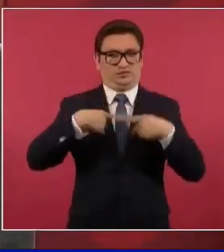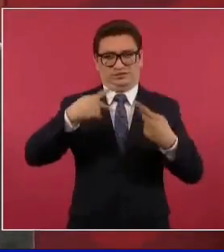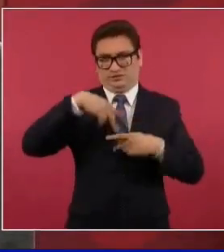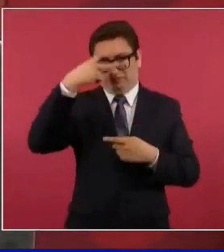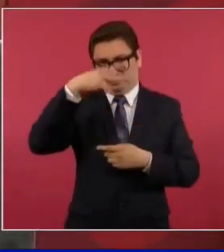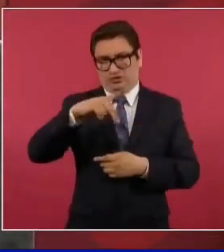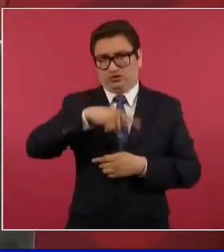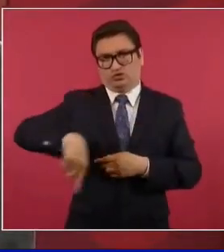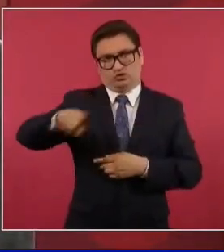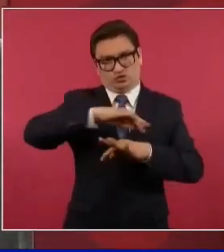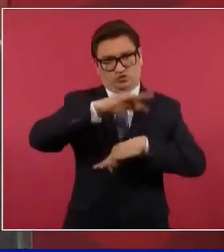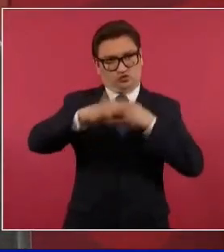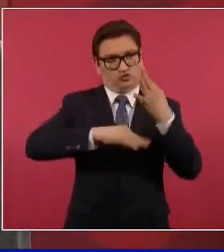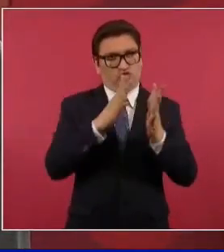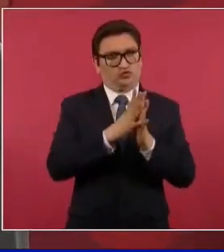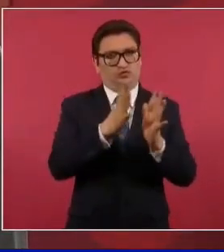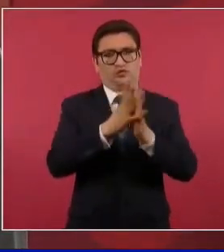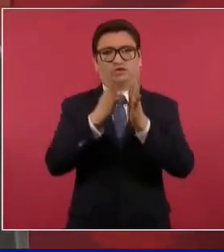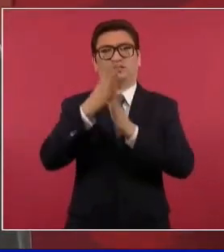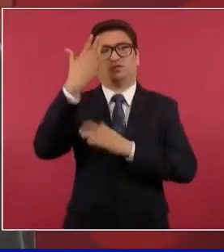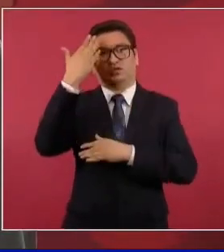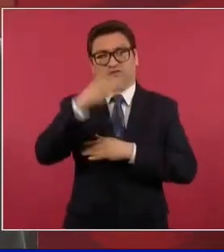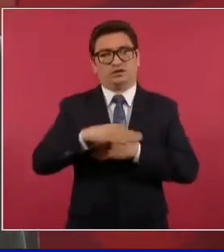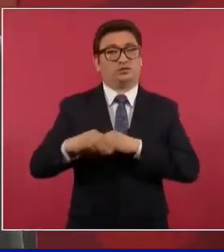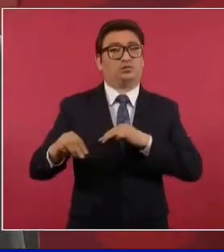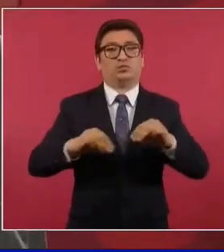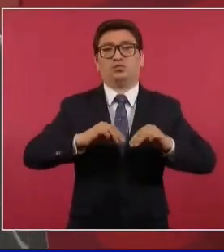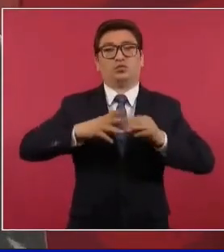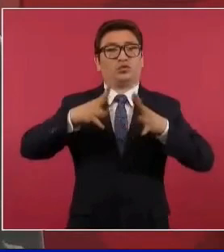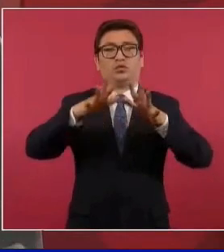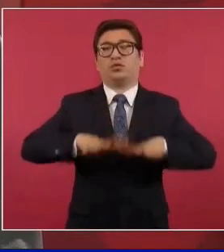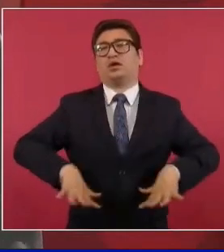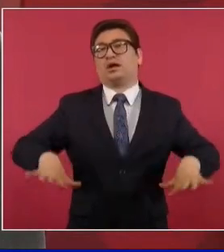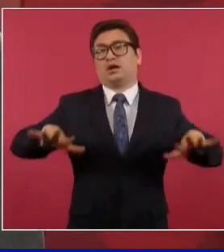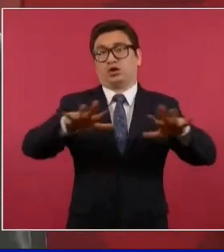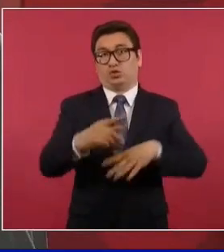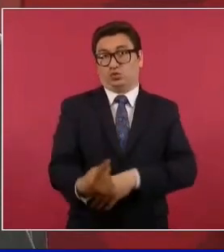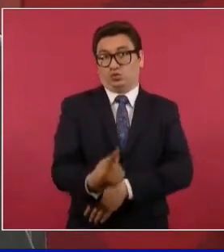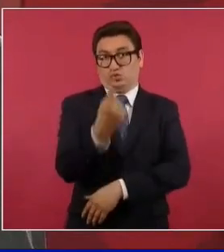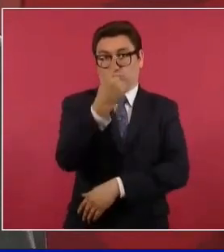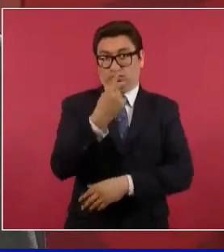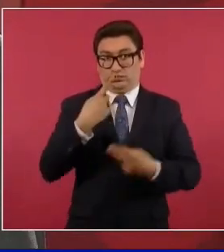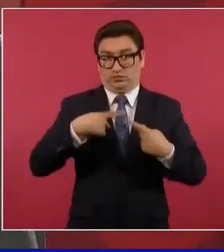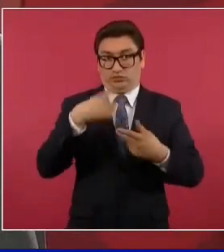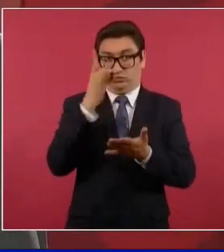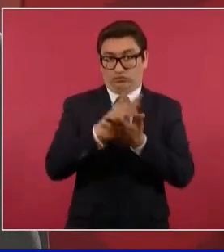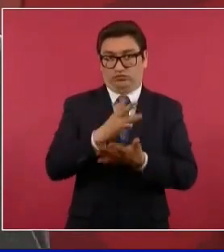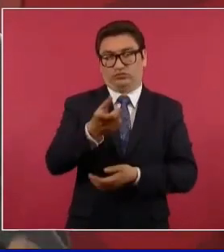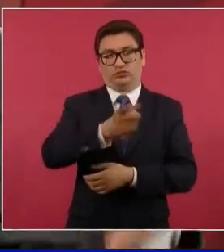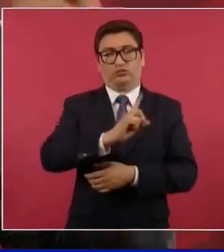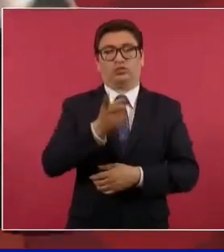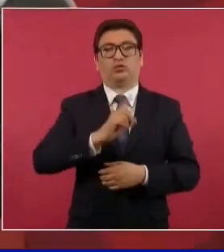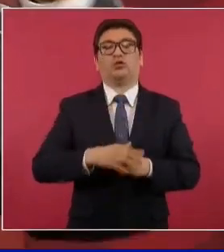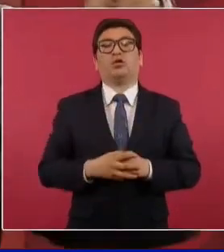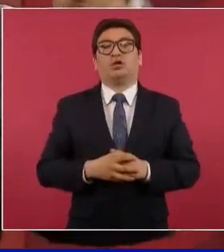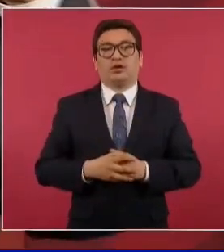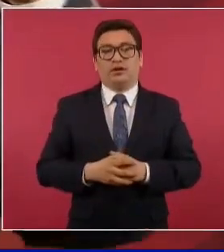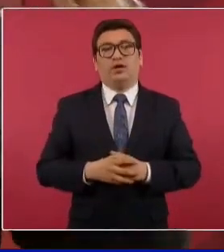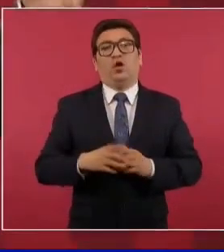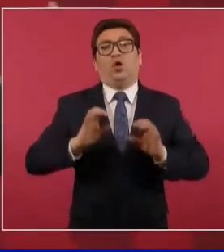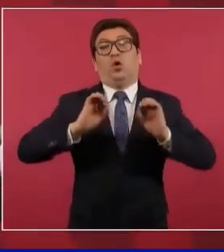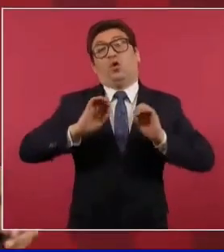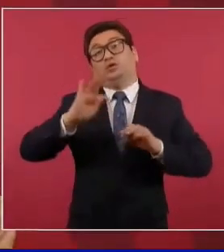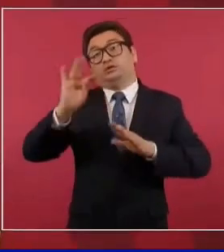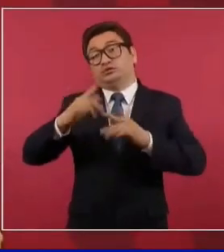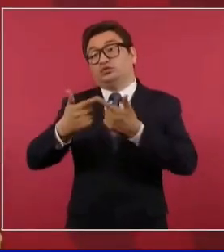es un movimiento colectivo, no es de un solo hombre o de un